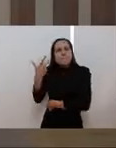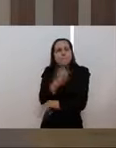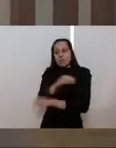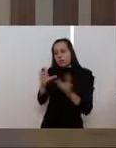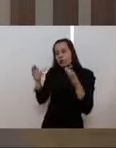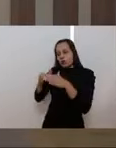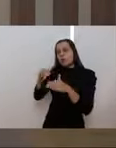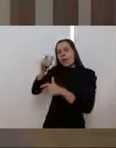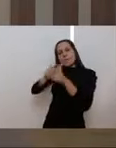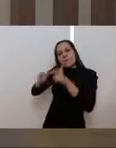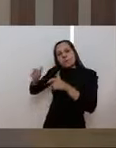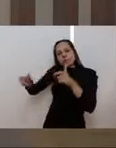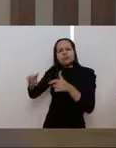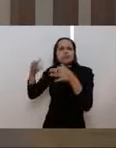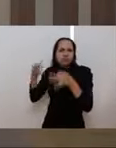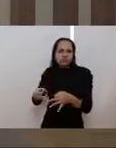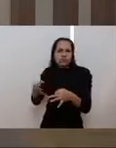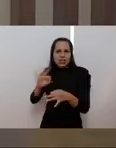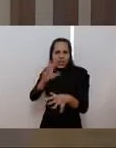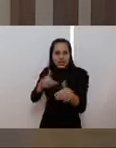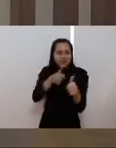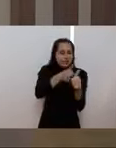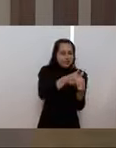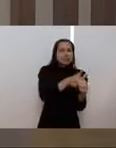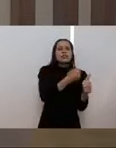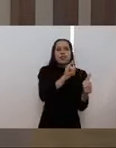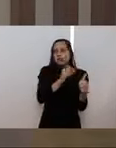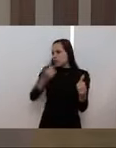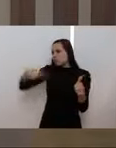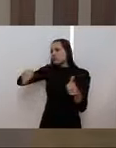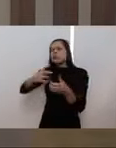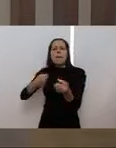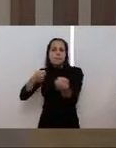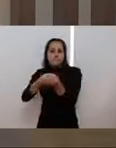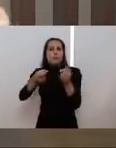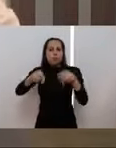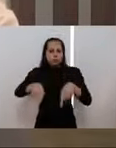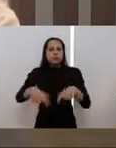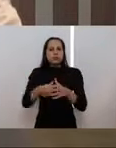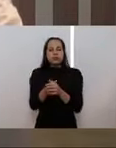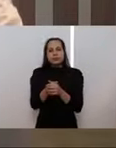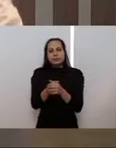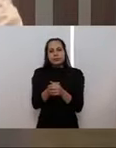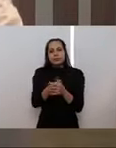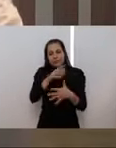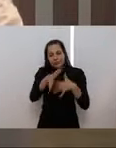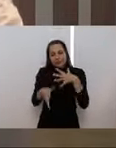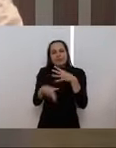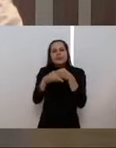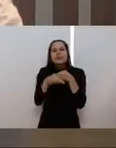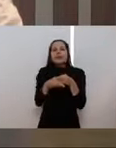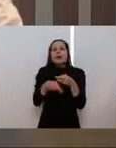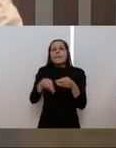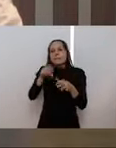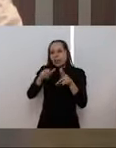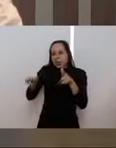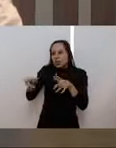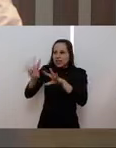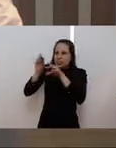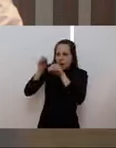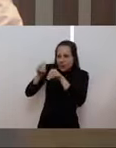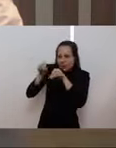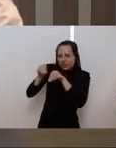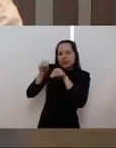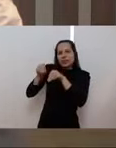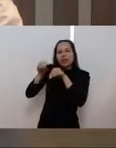talento humano en salud no solamente asistencial sino de apoyo y adicionalmente del personal que se capacita y que hace